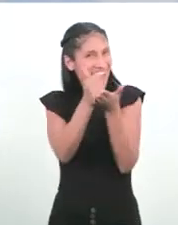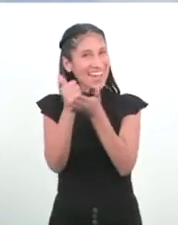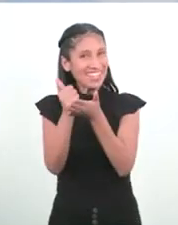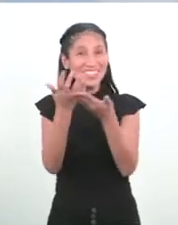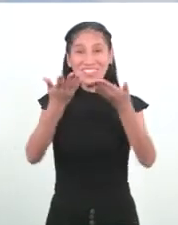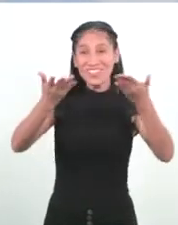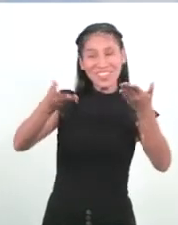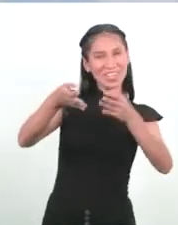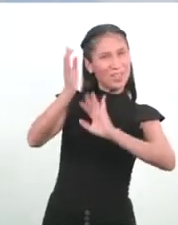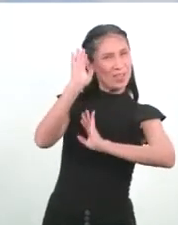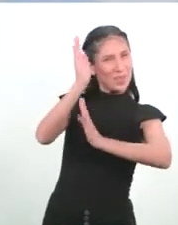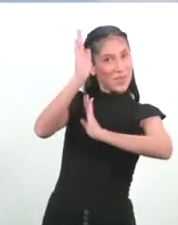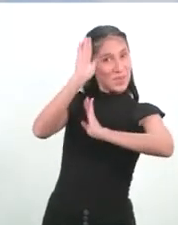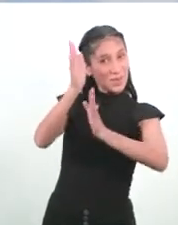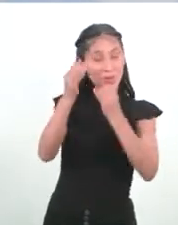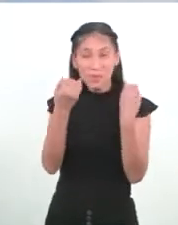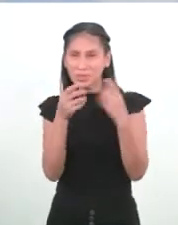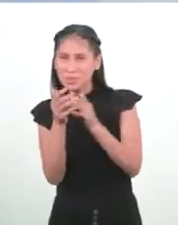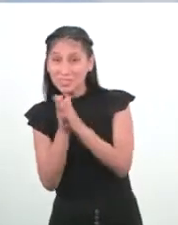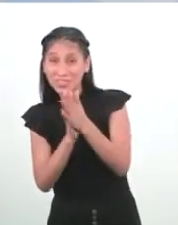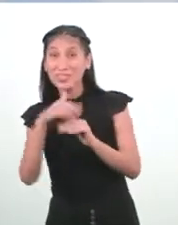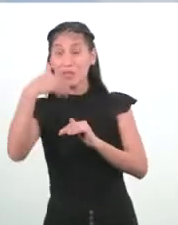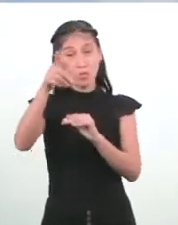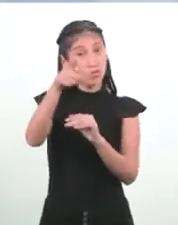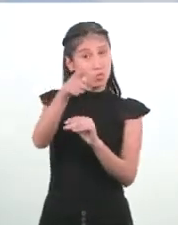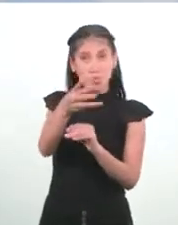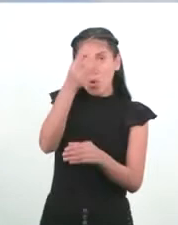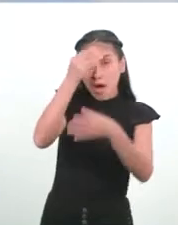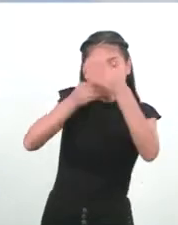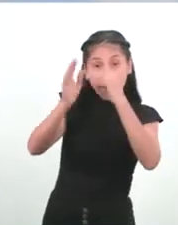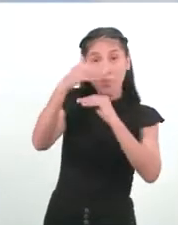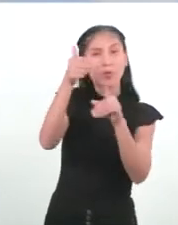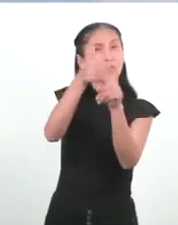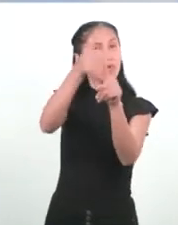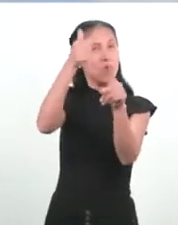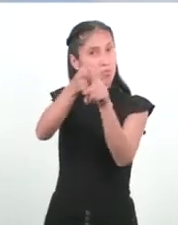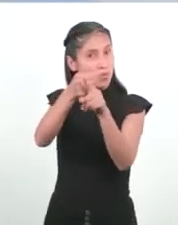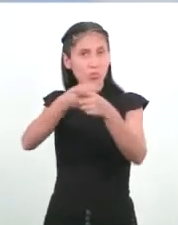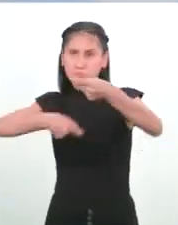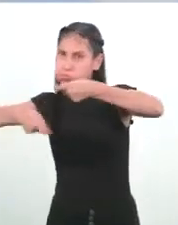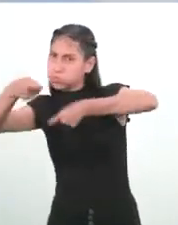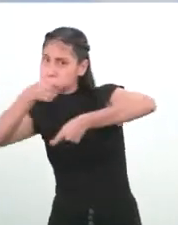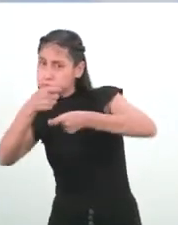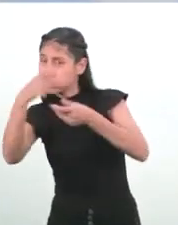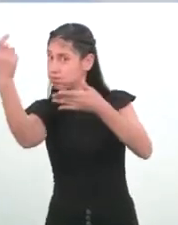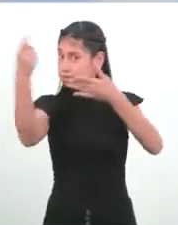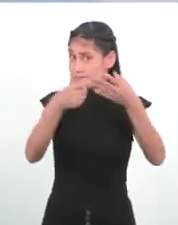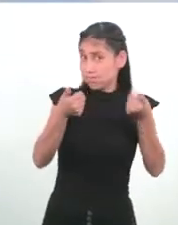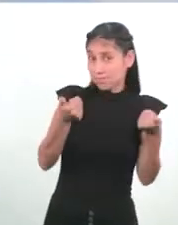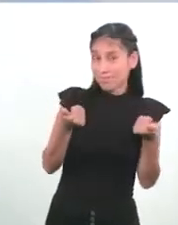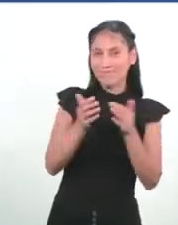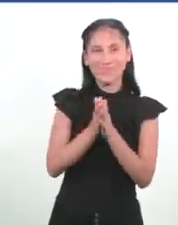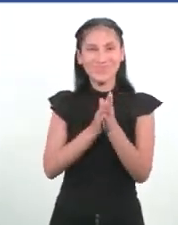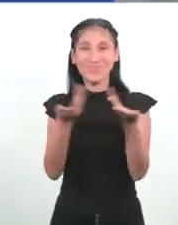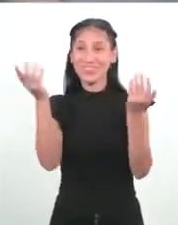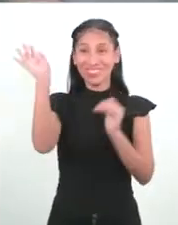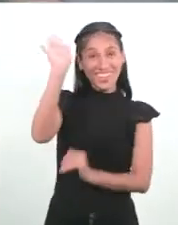una fuente importante de información para crear nuevos emprendimientos o mejorar nuestros proyectos que ya hemos